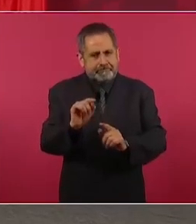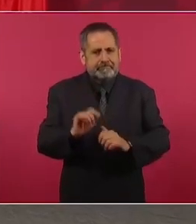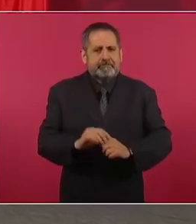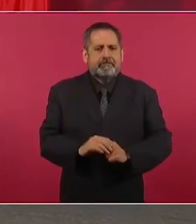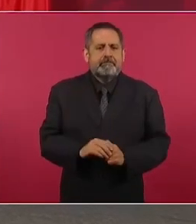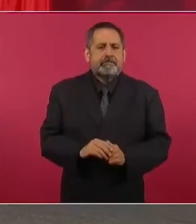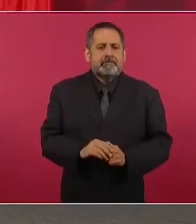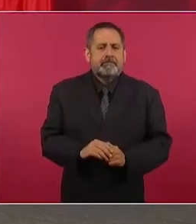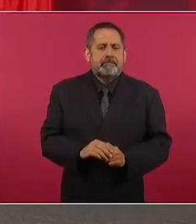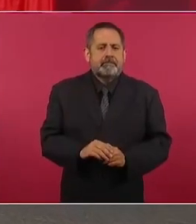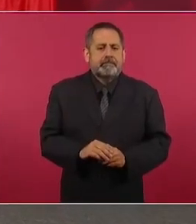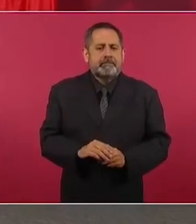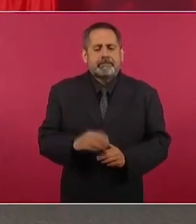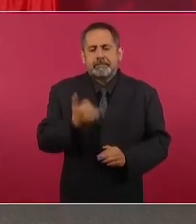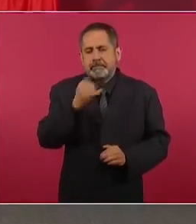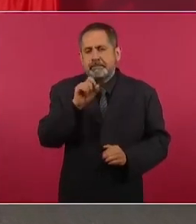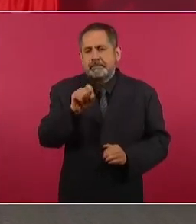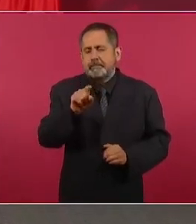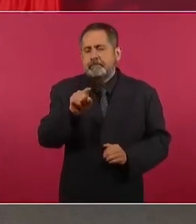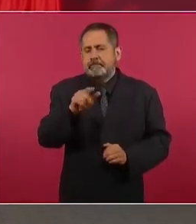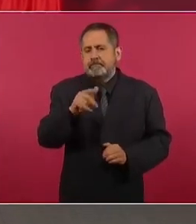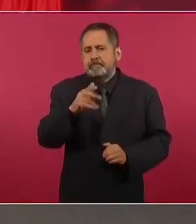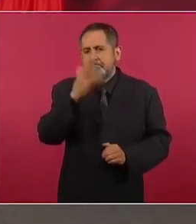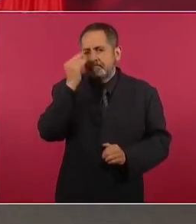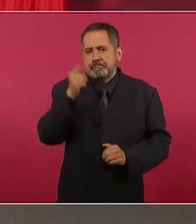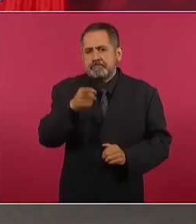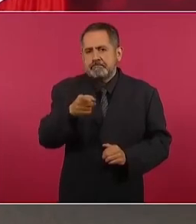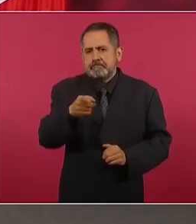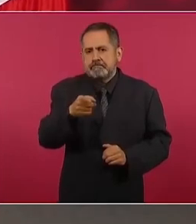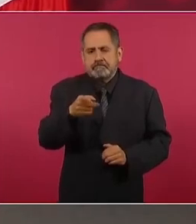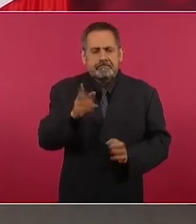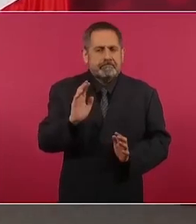En este caso, y no sé todavía.